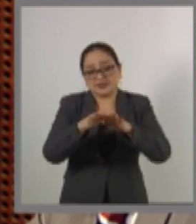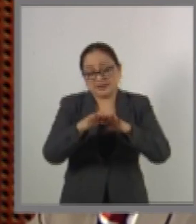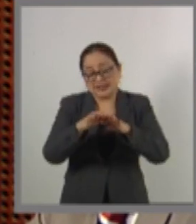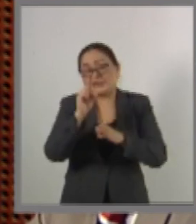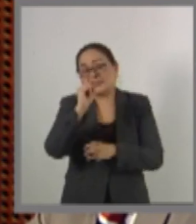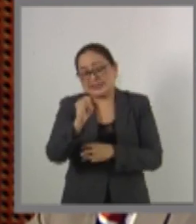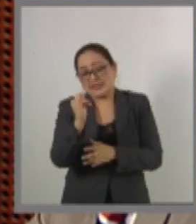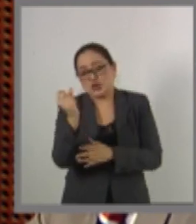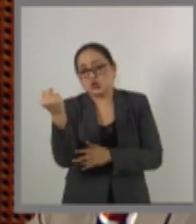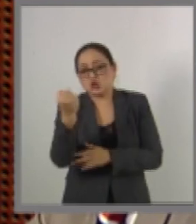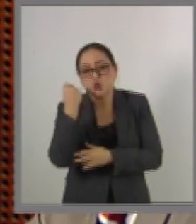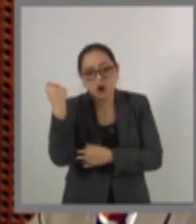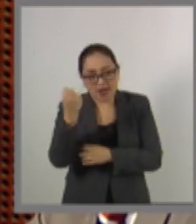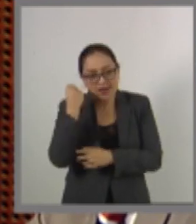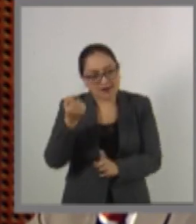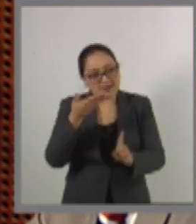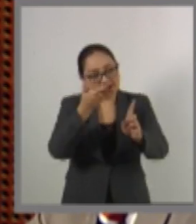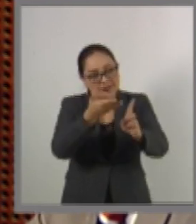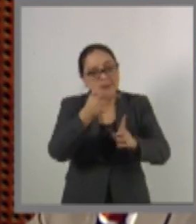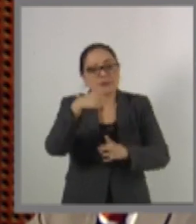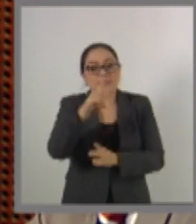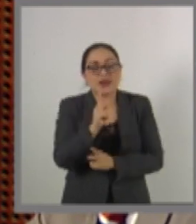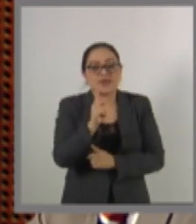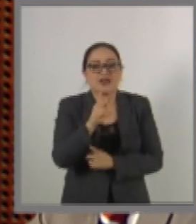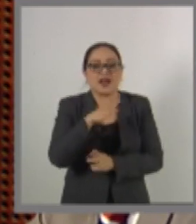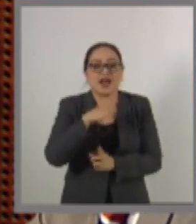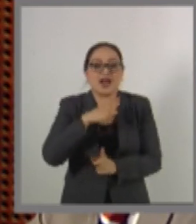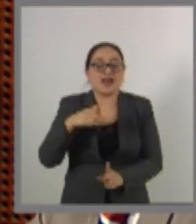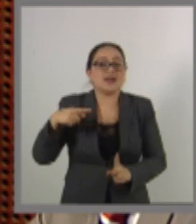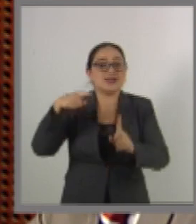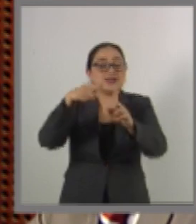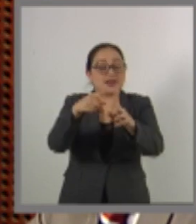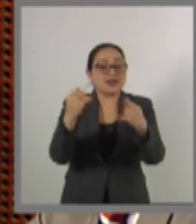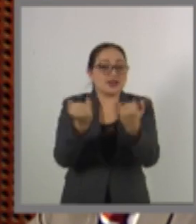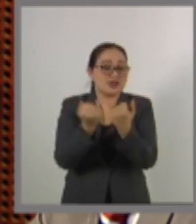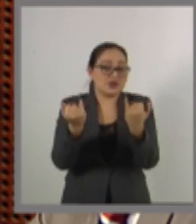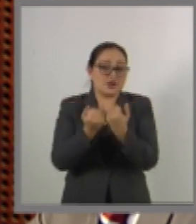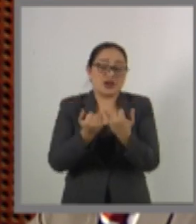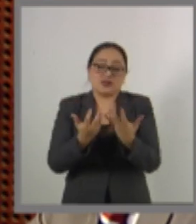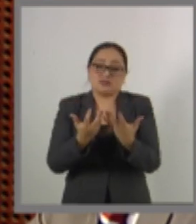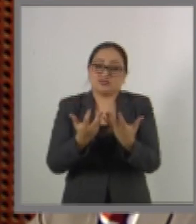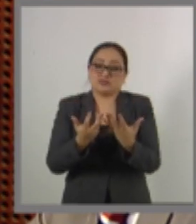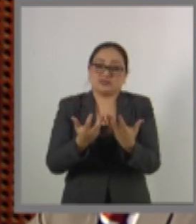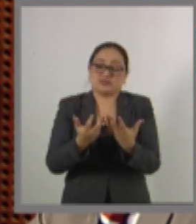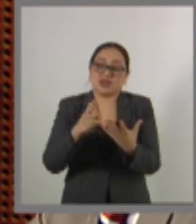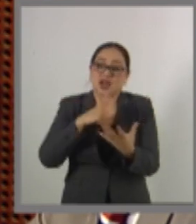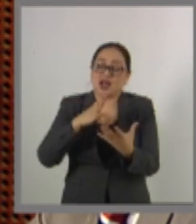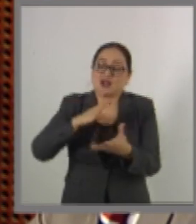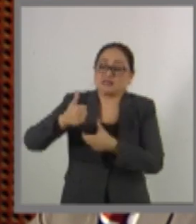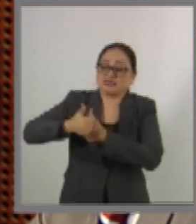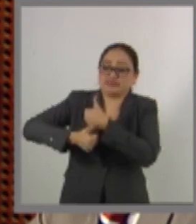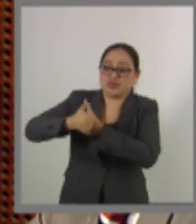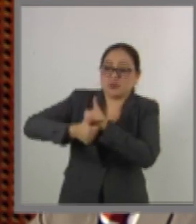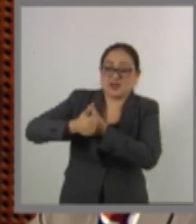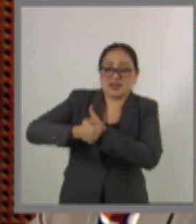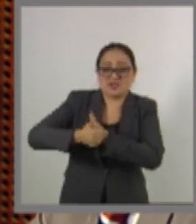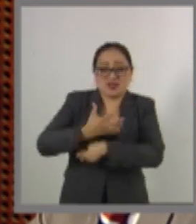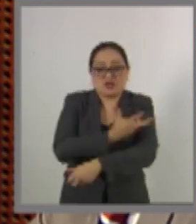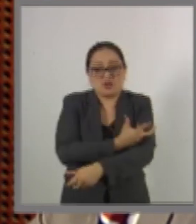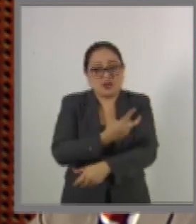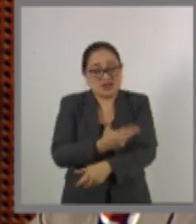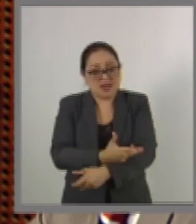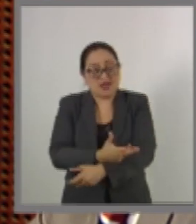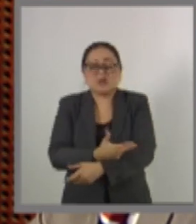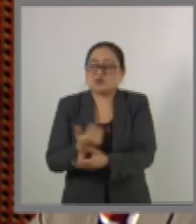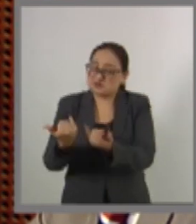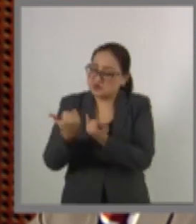le puedo desear mucha suerte, pero sin duda pues va un desafío en el que va a enfrentar a compañeros de